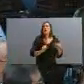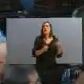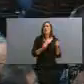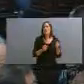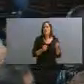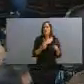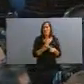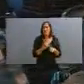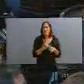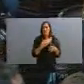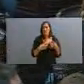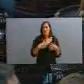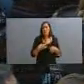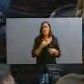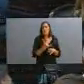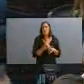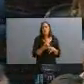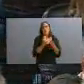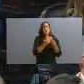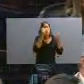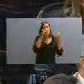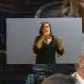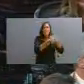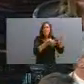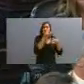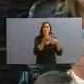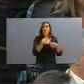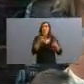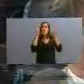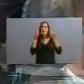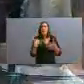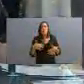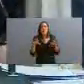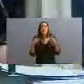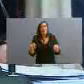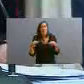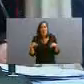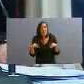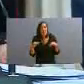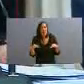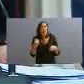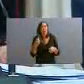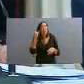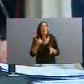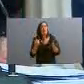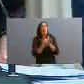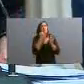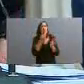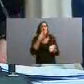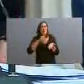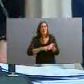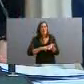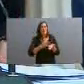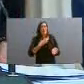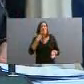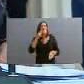lo hemos charlado muchísimas veces. Pero es un tema que también hay que tratarlo con mucho cuidado en términos de impacto fiscal. Los